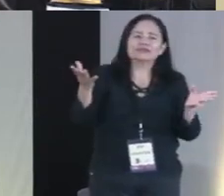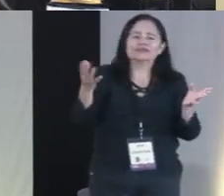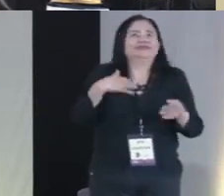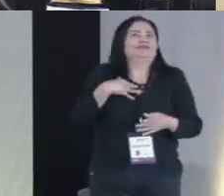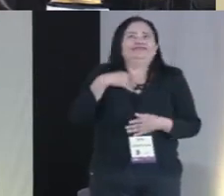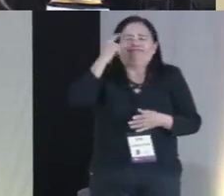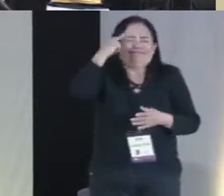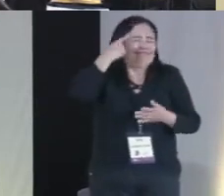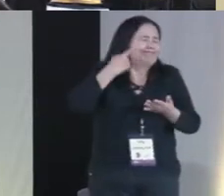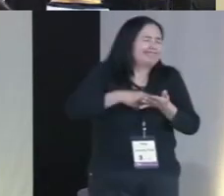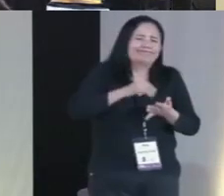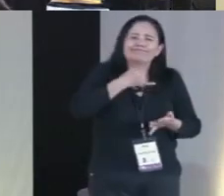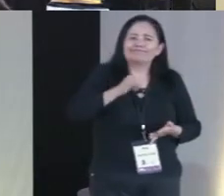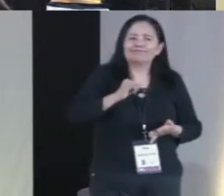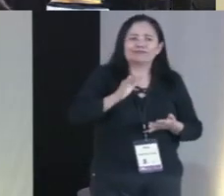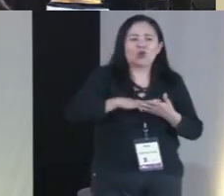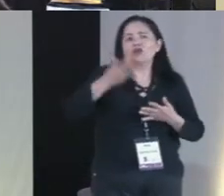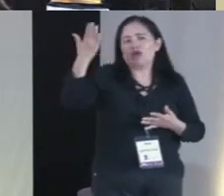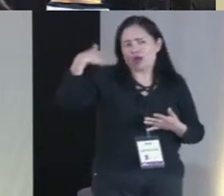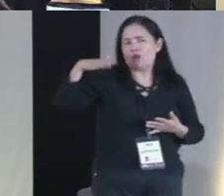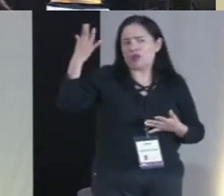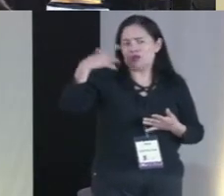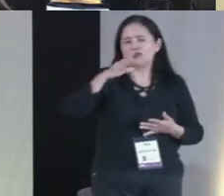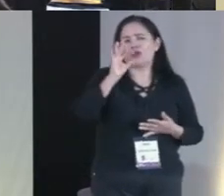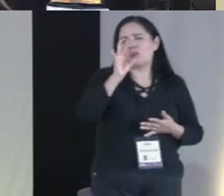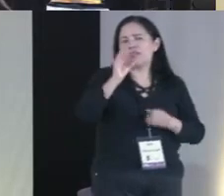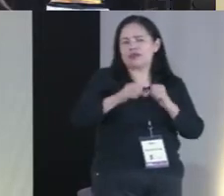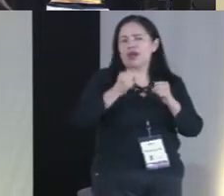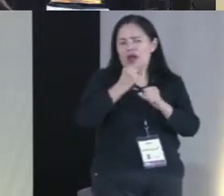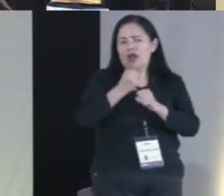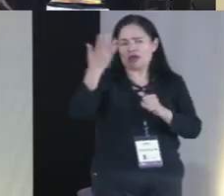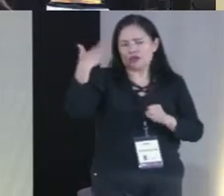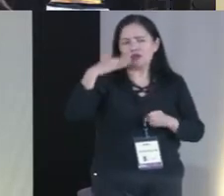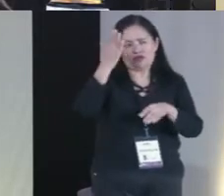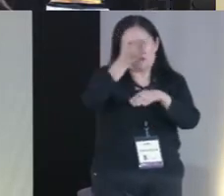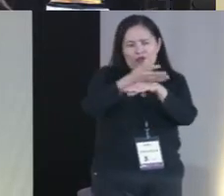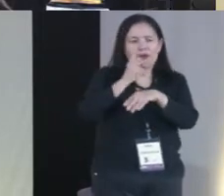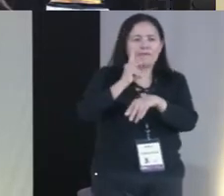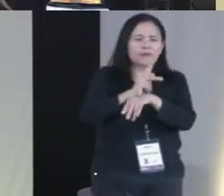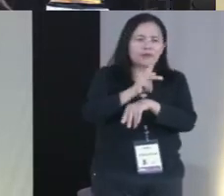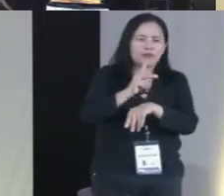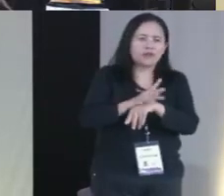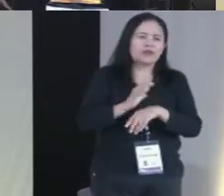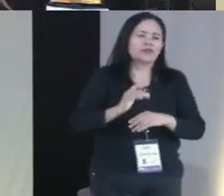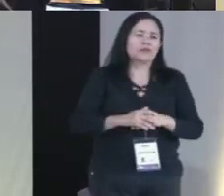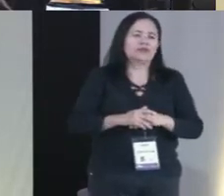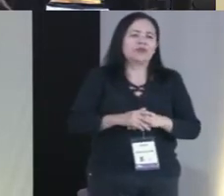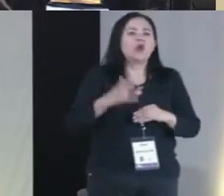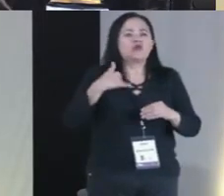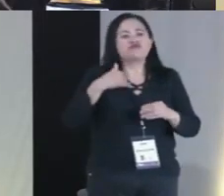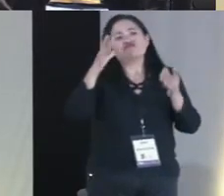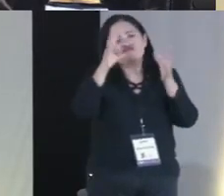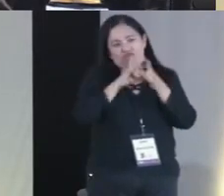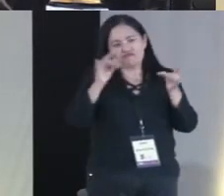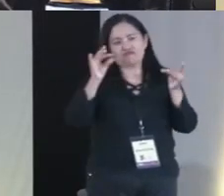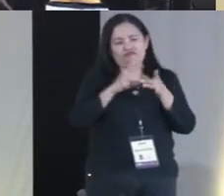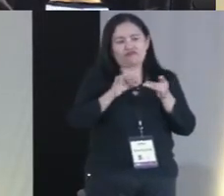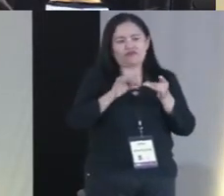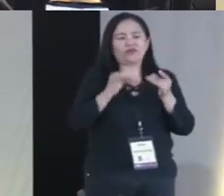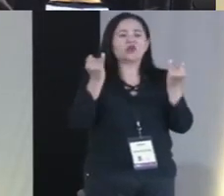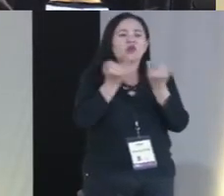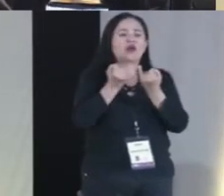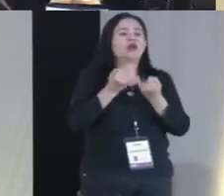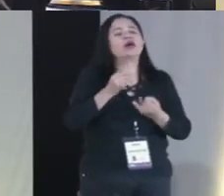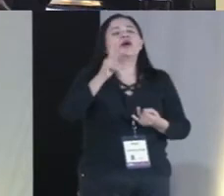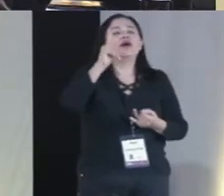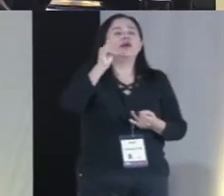no lo creo. Estoy hablando de hace como 40 años que fui a Perú. Eso viene también a cuento porque alguna vez oí a Carlos